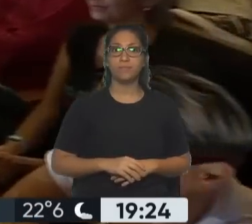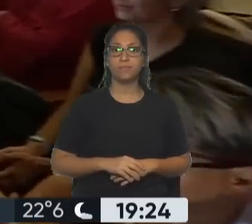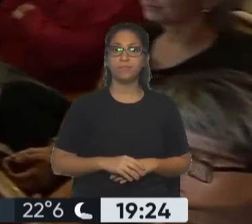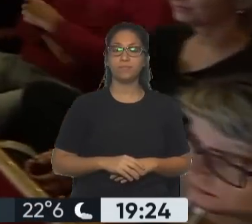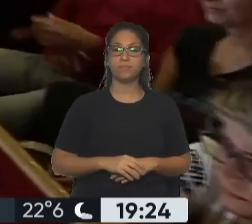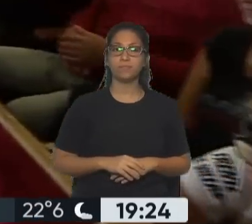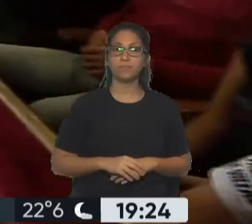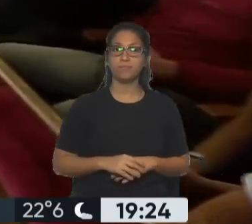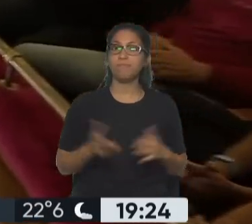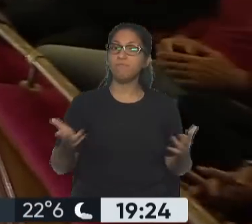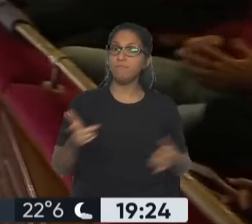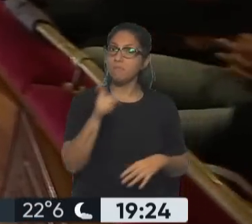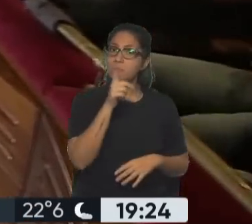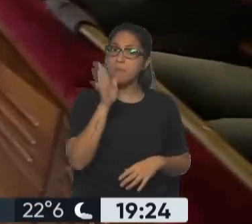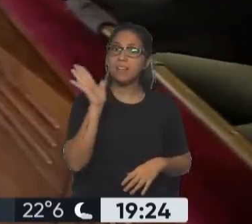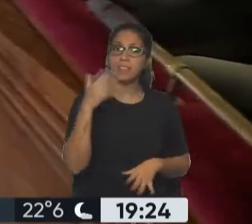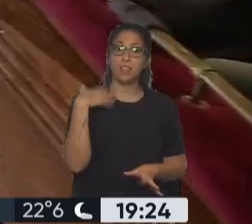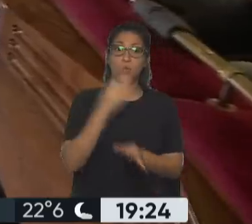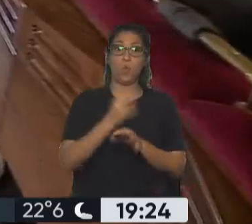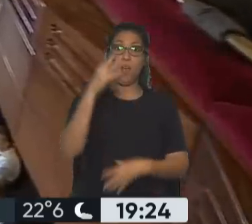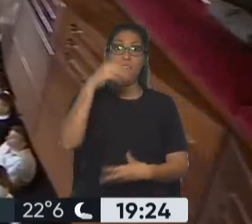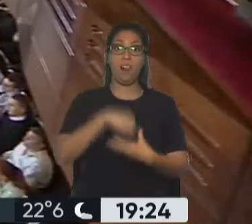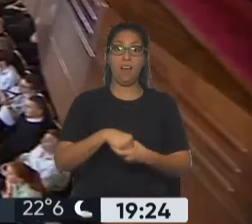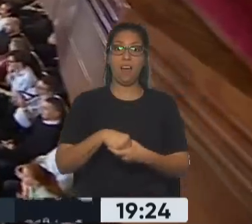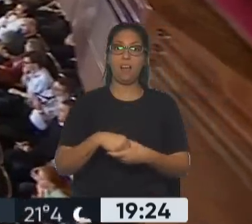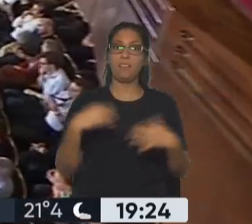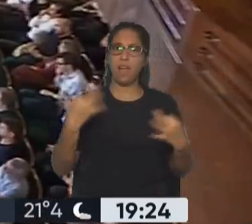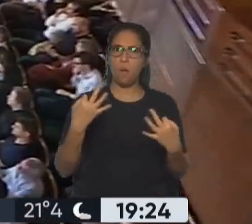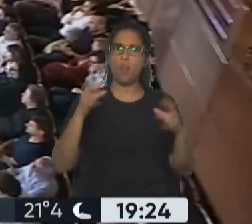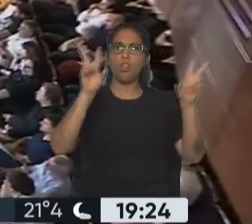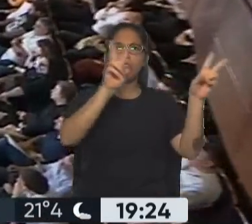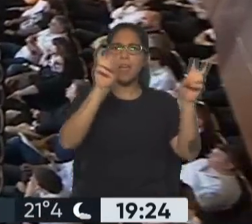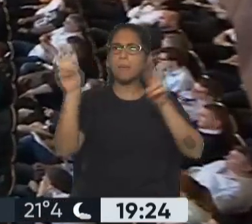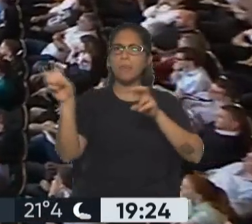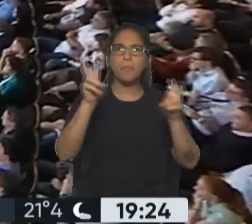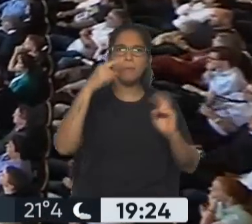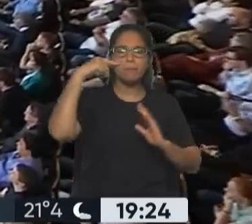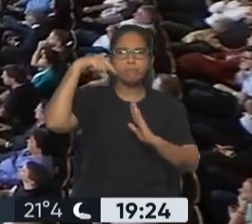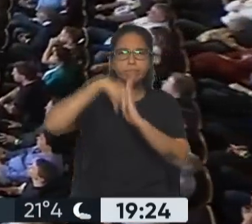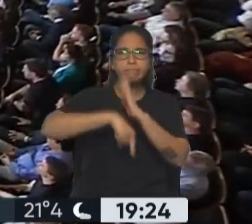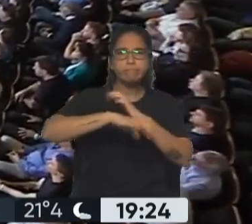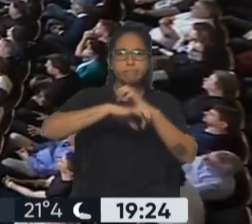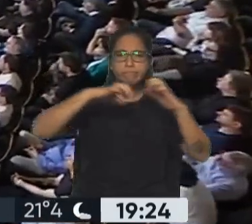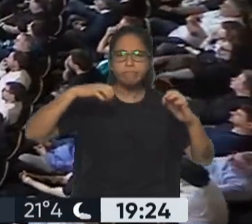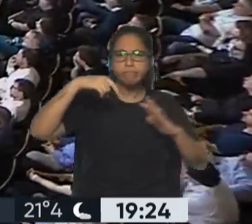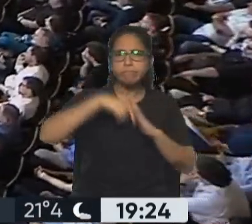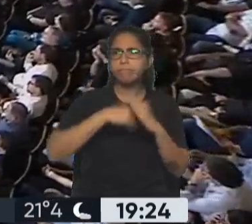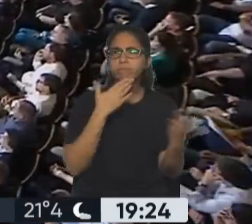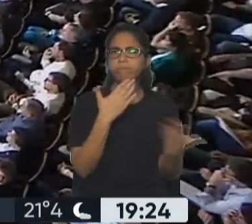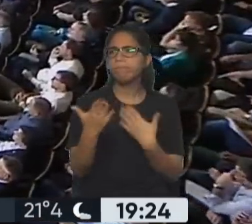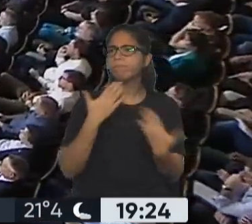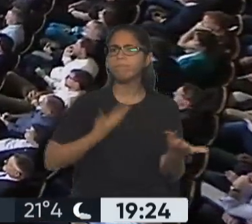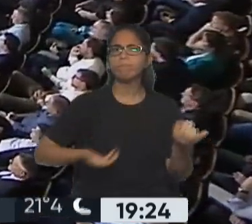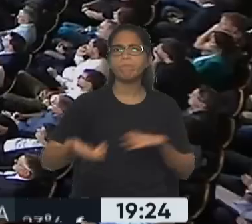Entonces, me parece que es bueno que esta escuela pueda ahondar en estas cuestiones, discutiendo con los compañeros